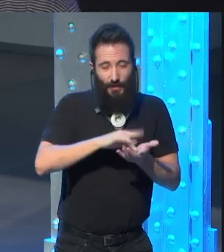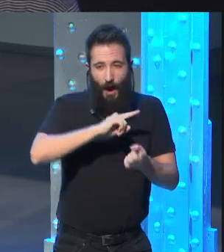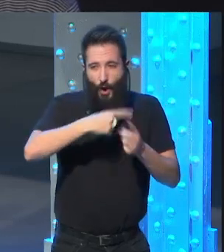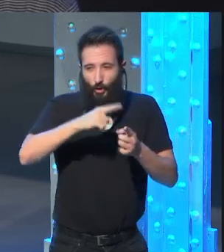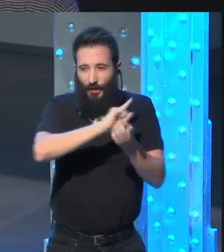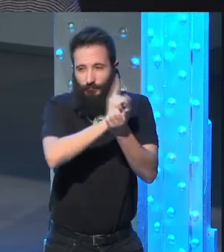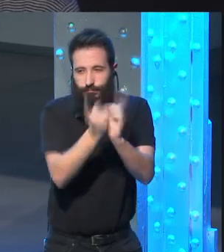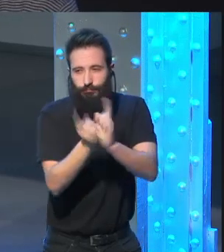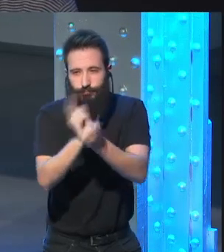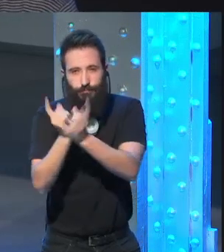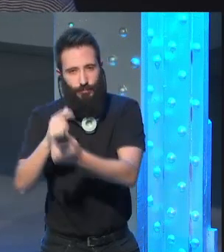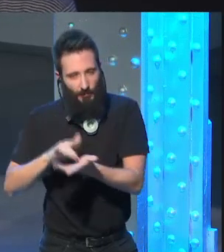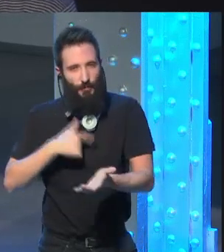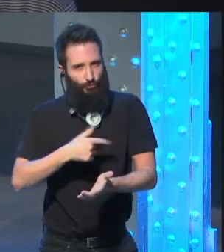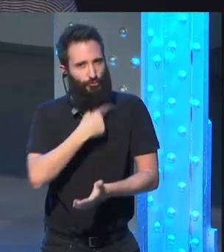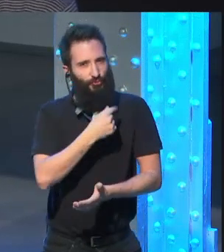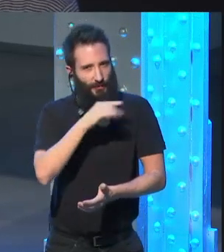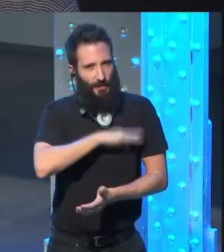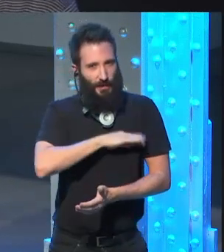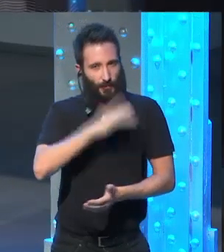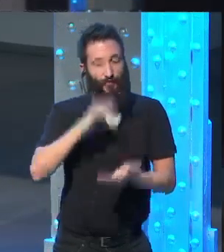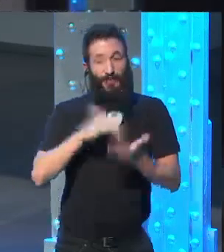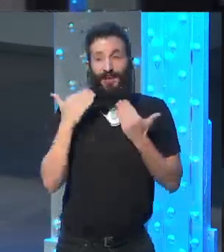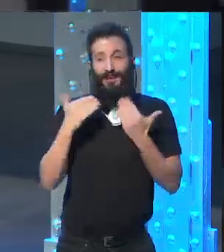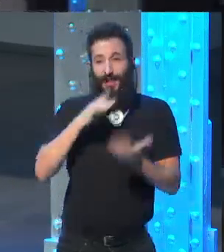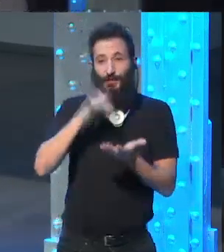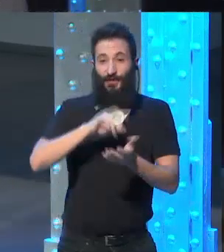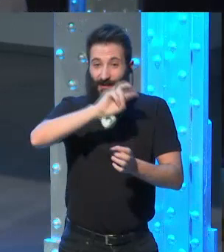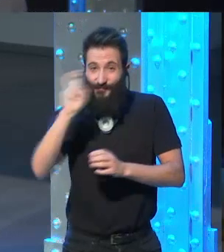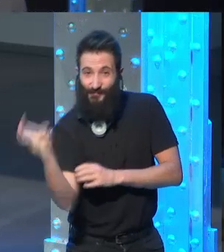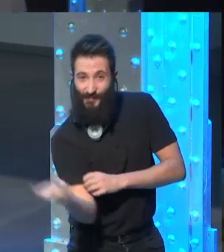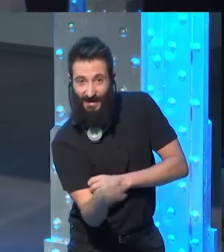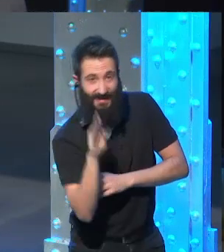variedad, y así que te agradezco que hayas añadido algo a esa variedad.